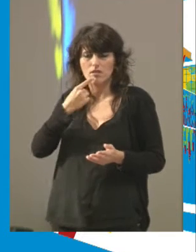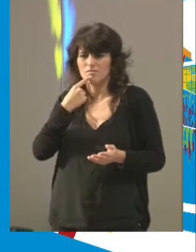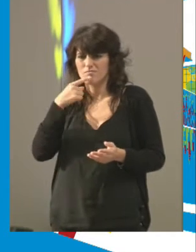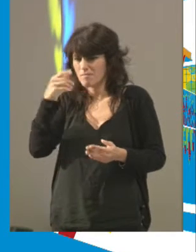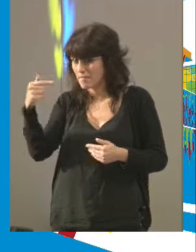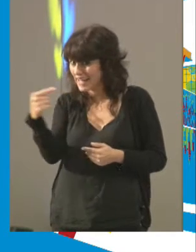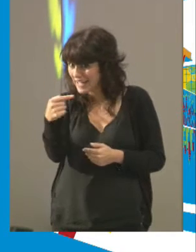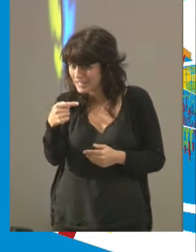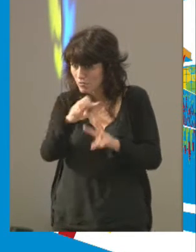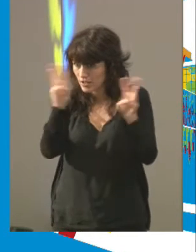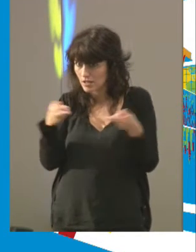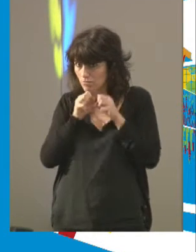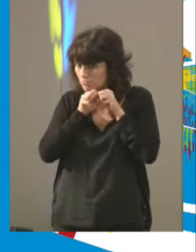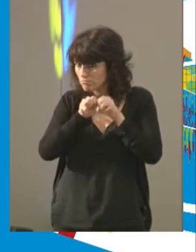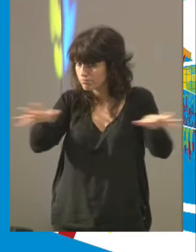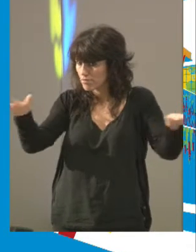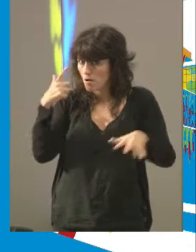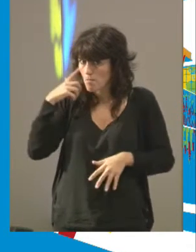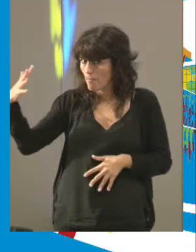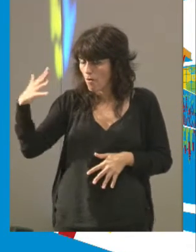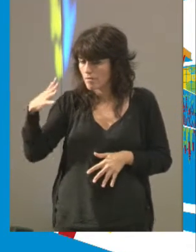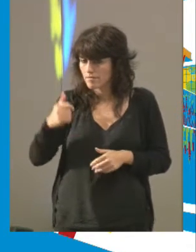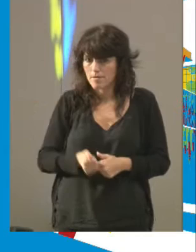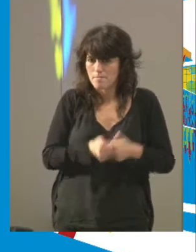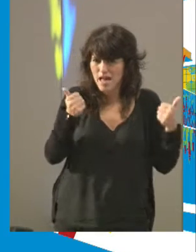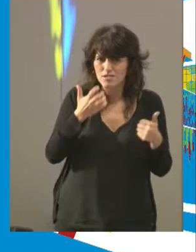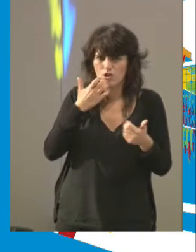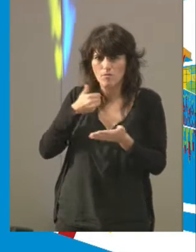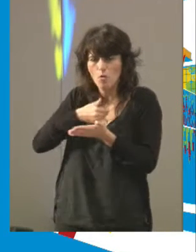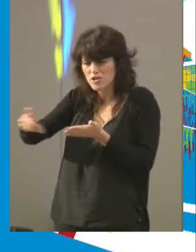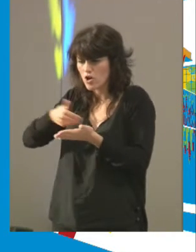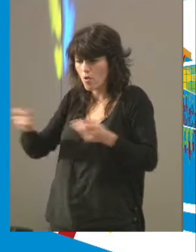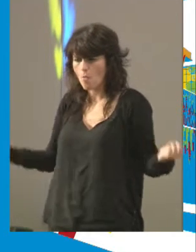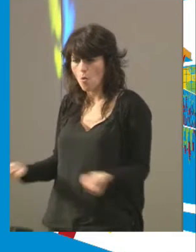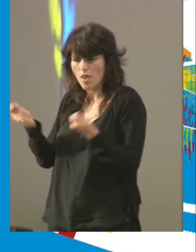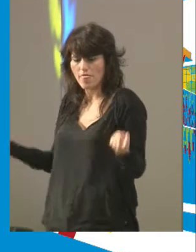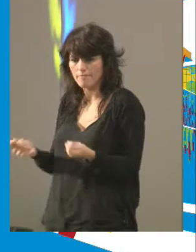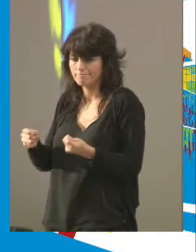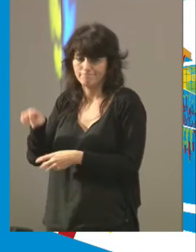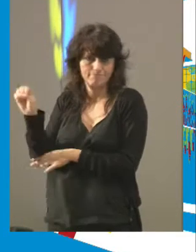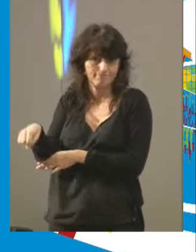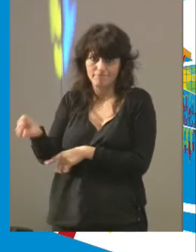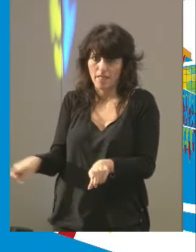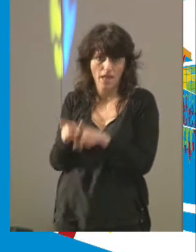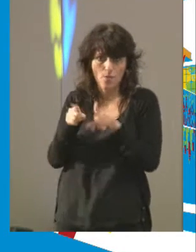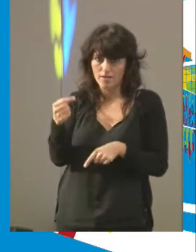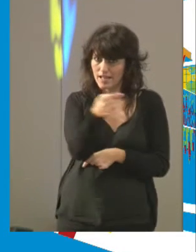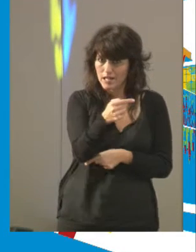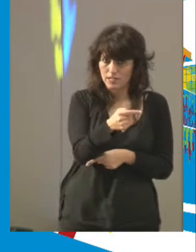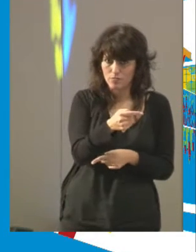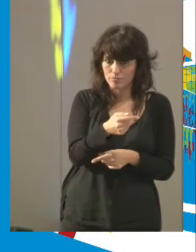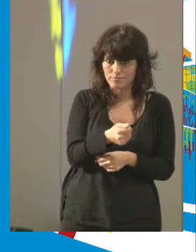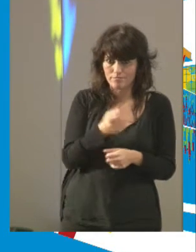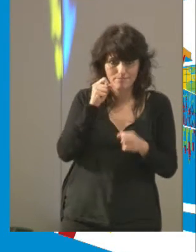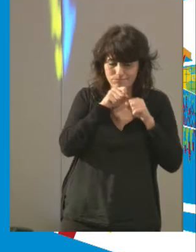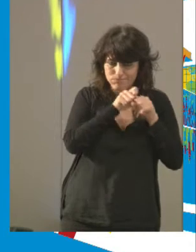Internet tiene mucha más repercusión que los millones que te puedas gastar en publicidad en tu empresa en la televisión. Un